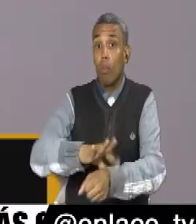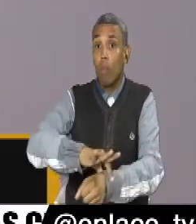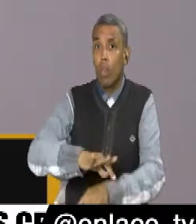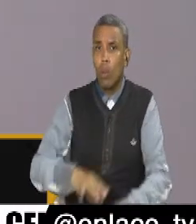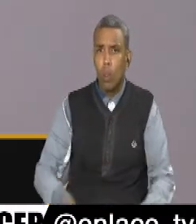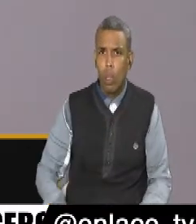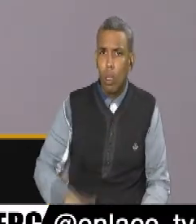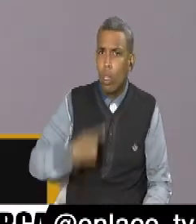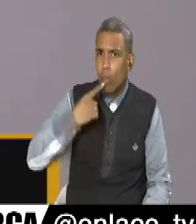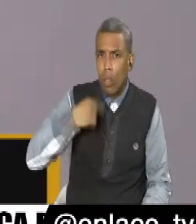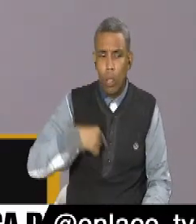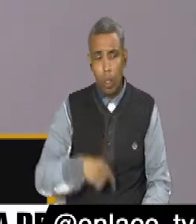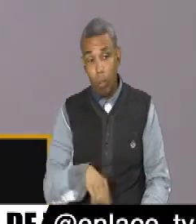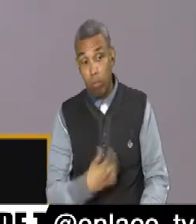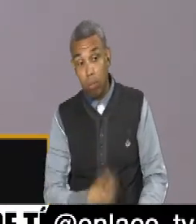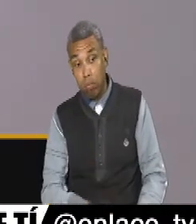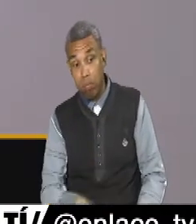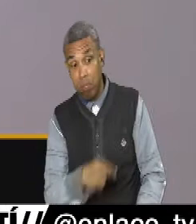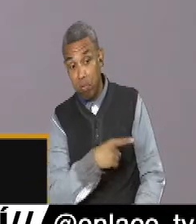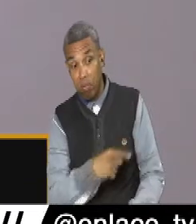muerto 11 personas.